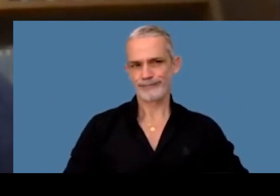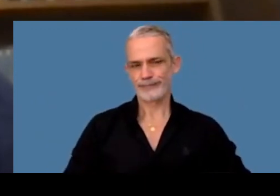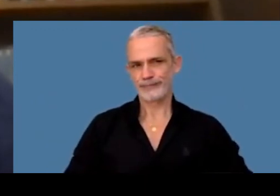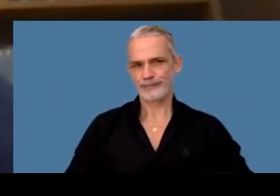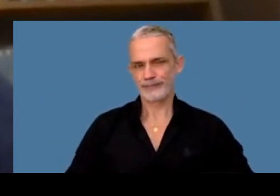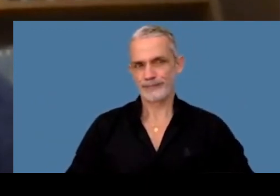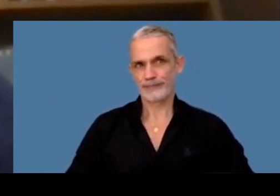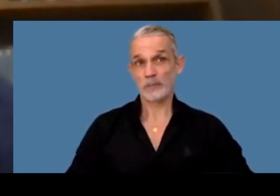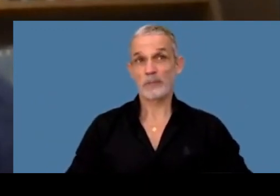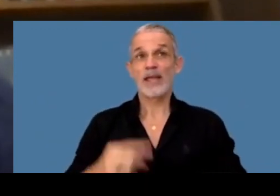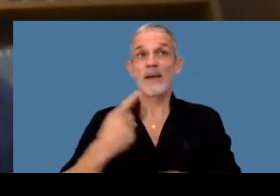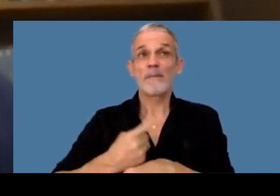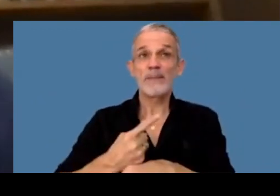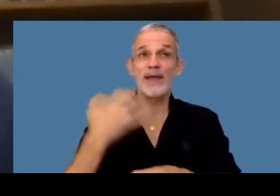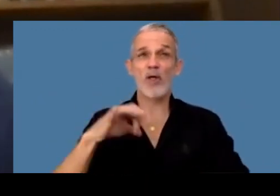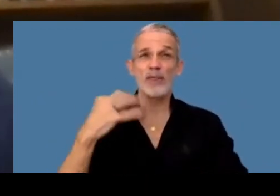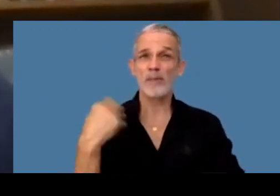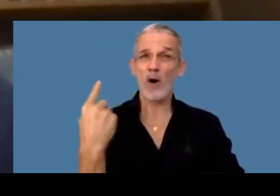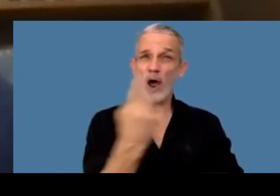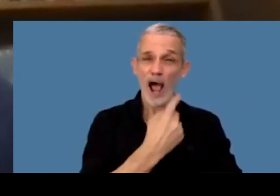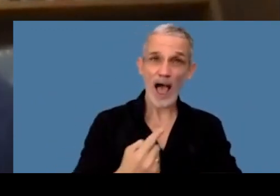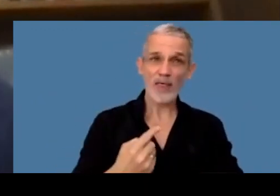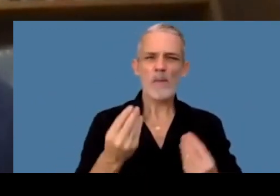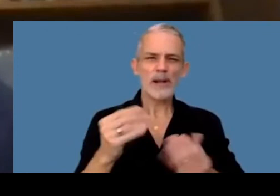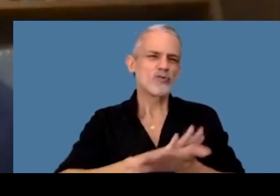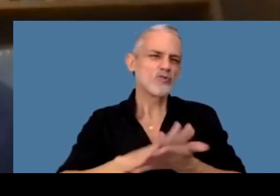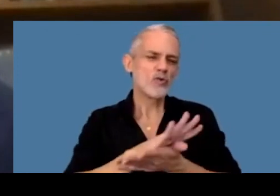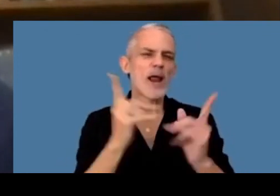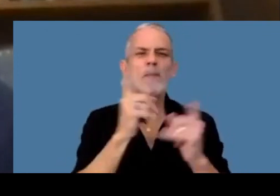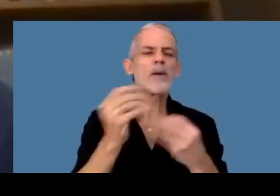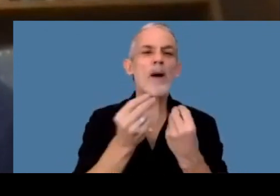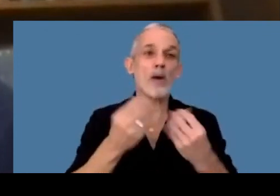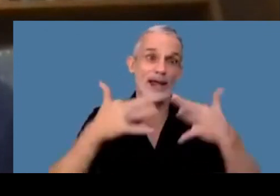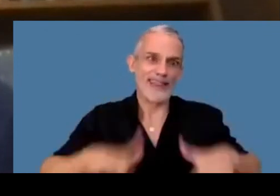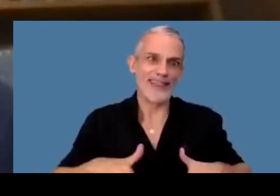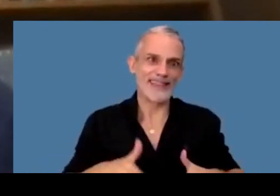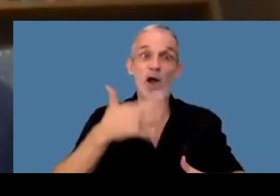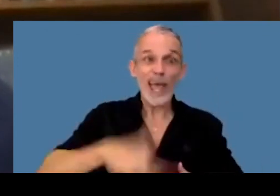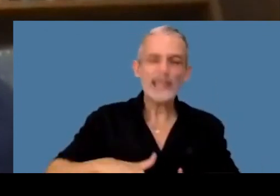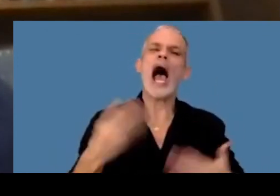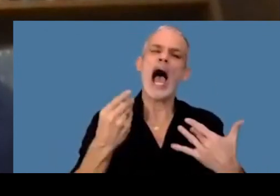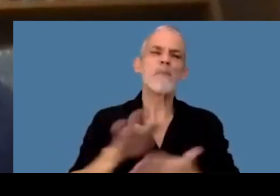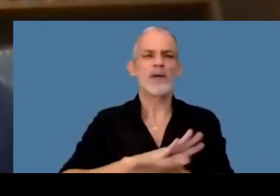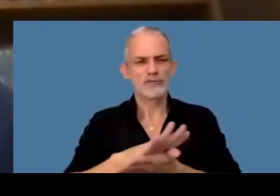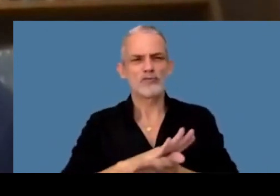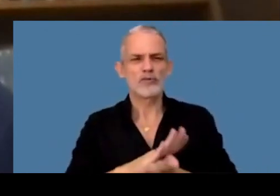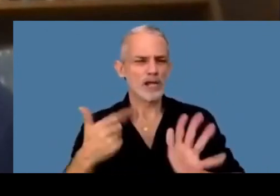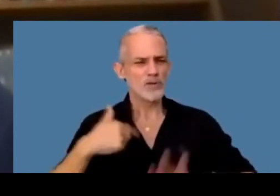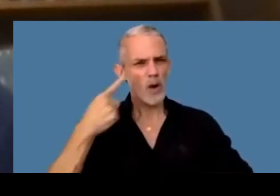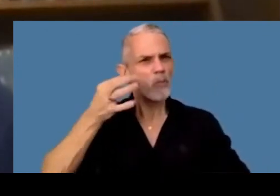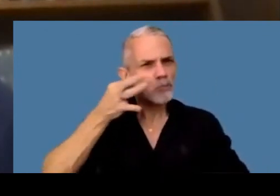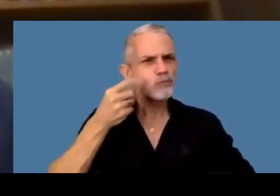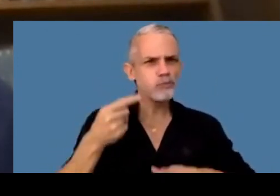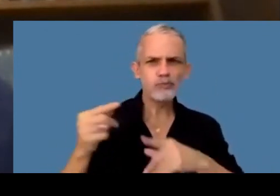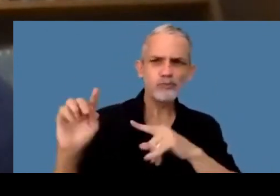Lo primero que uno tiene que hacer para resolver un conflicto es entenderlo. Yo he estado en conflictos